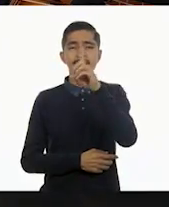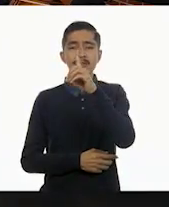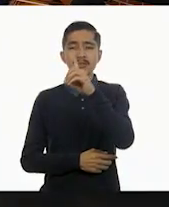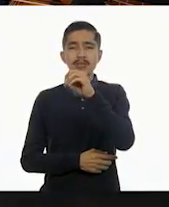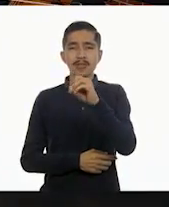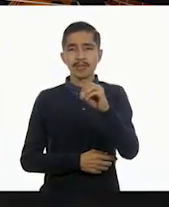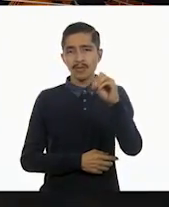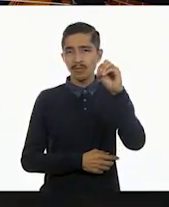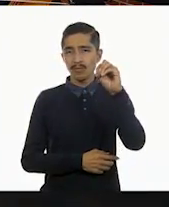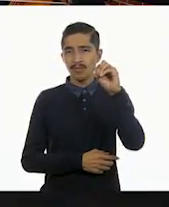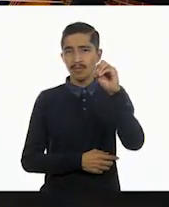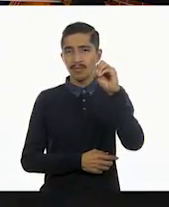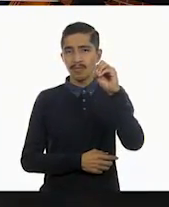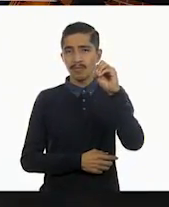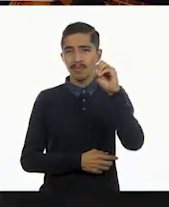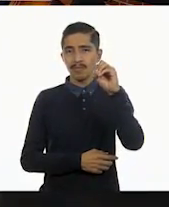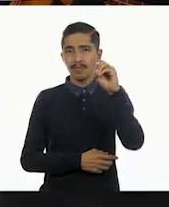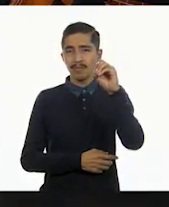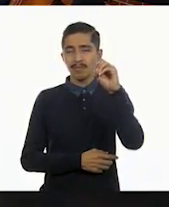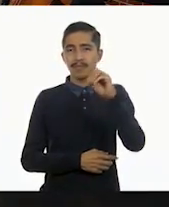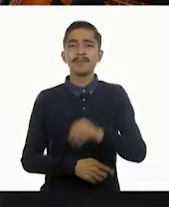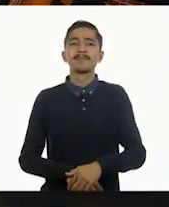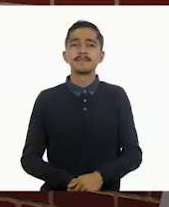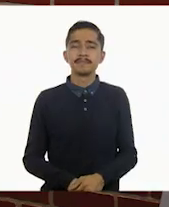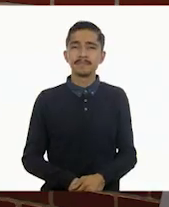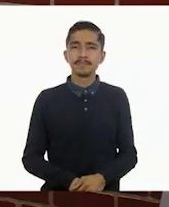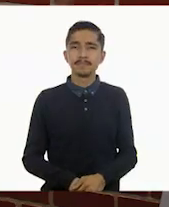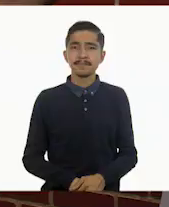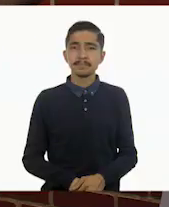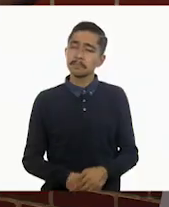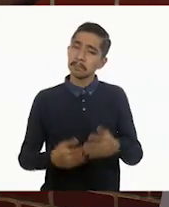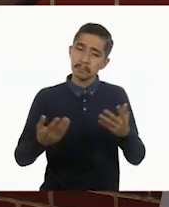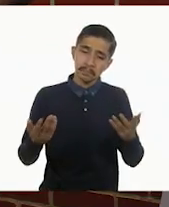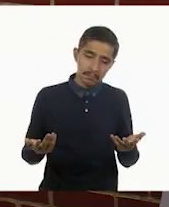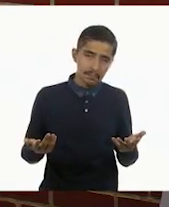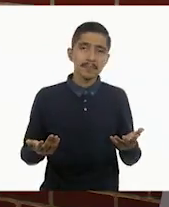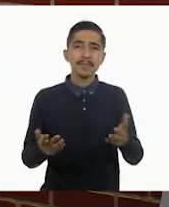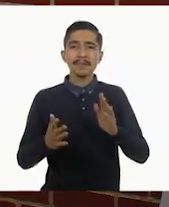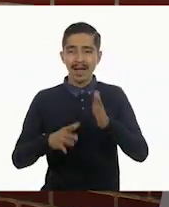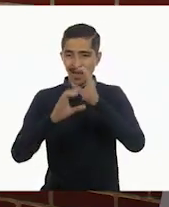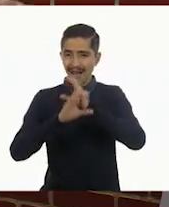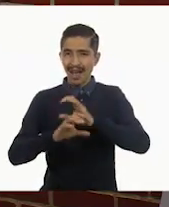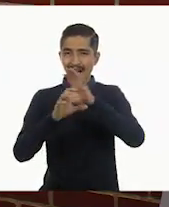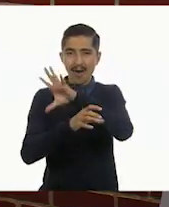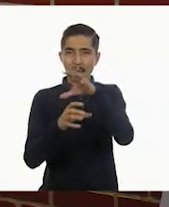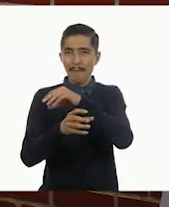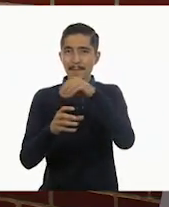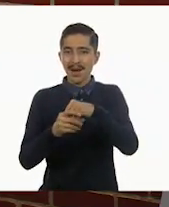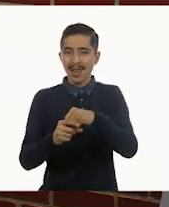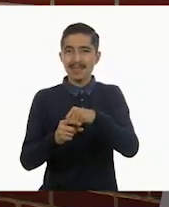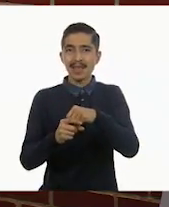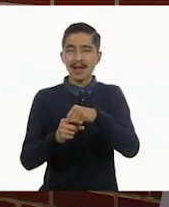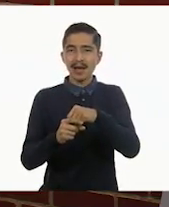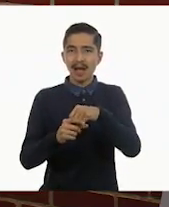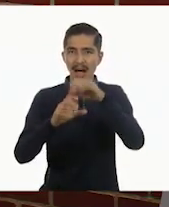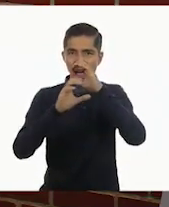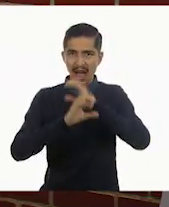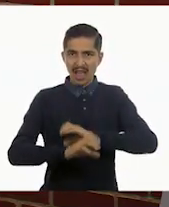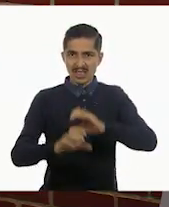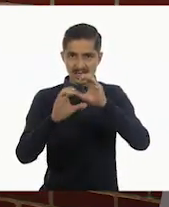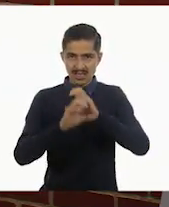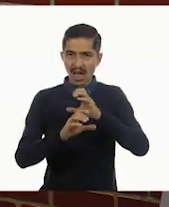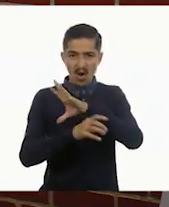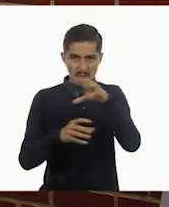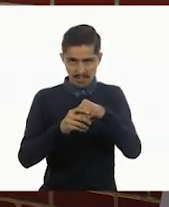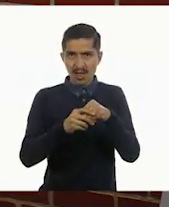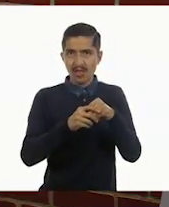do. Bueno, pues ya la entonamos completa. ¿Se atreven a cantarla de arriba